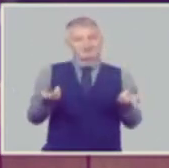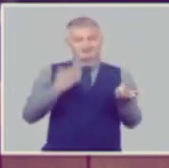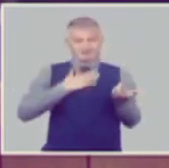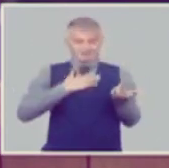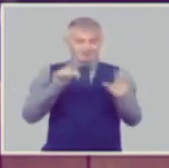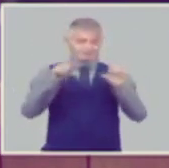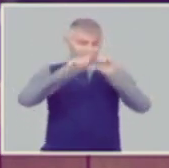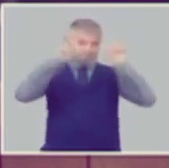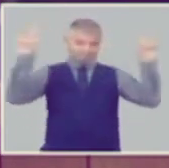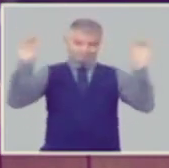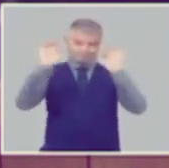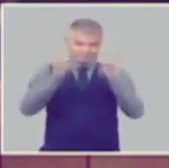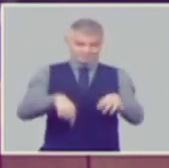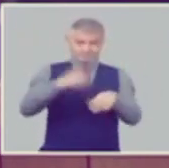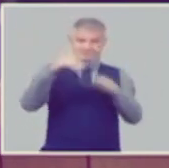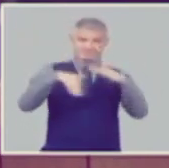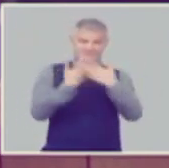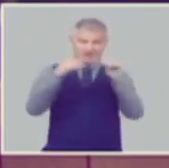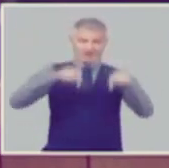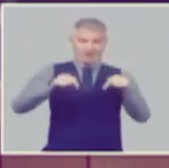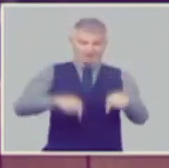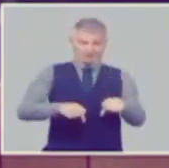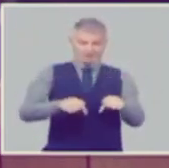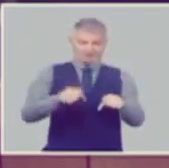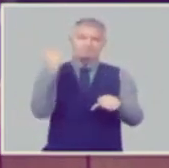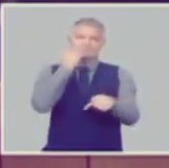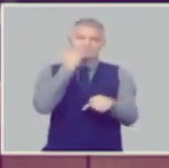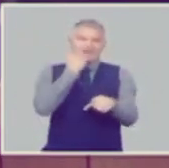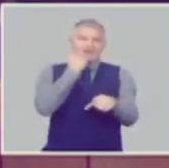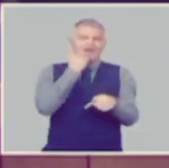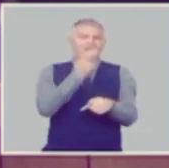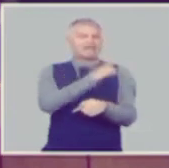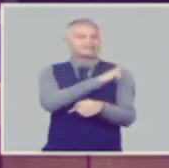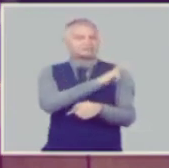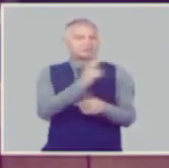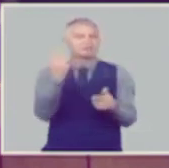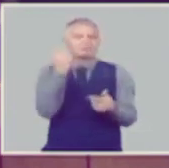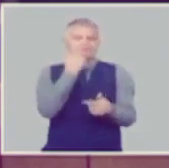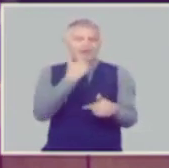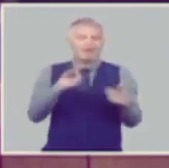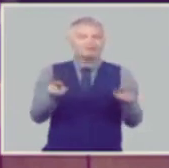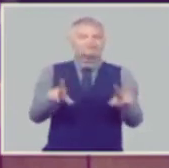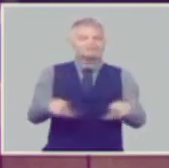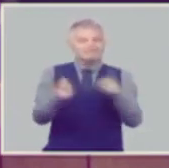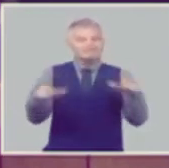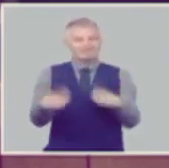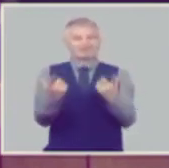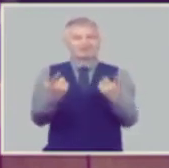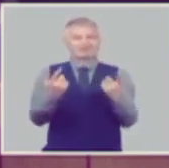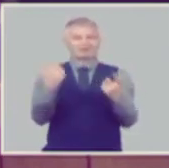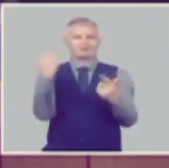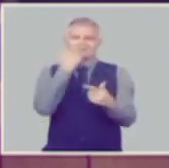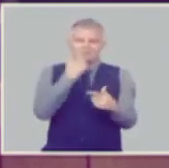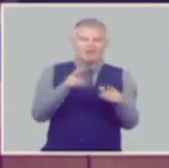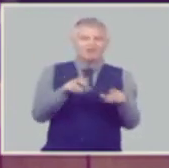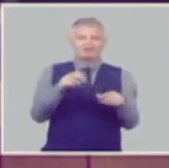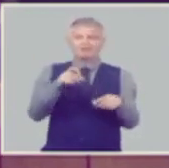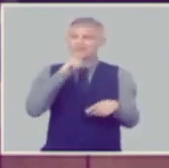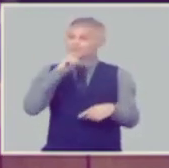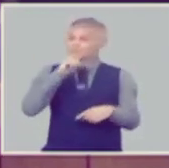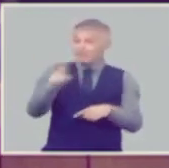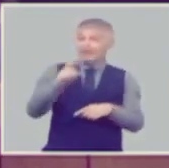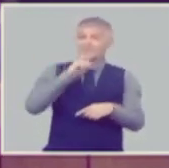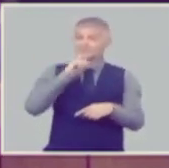actuales. Siguen existiendo razones para celebrar, más razones mientras más duras han sido las pruebas que hemos